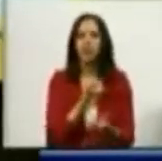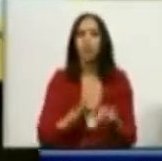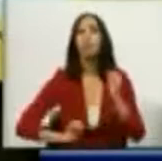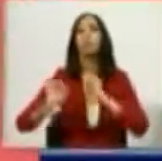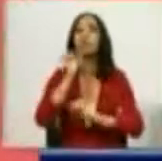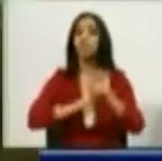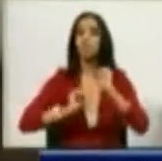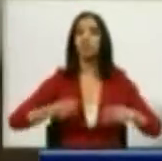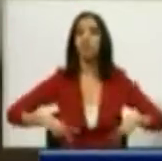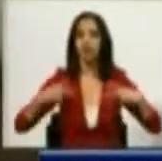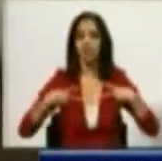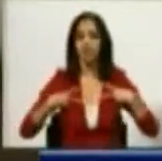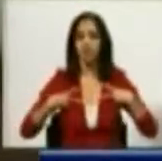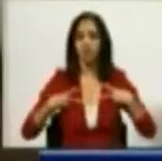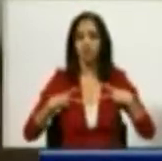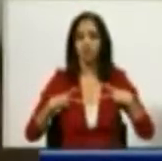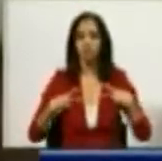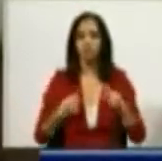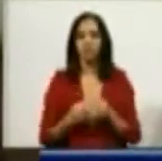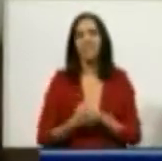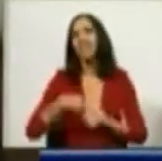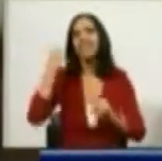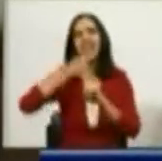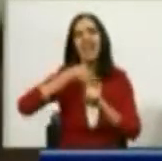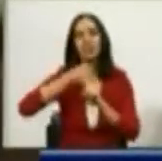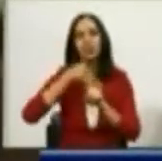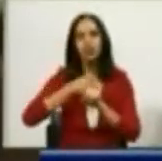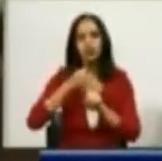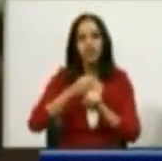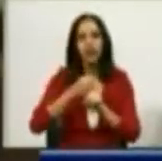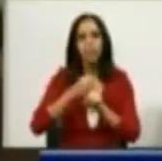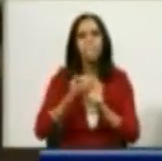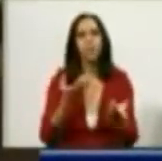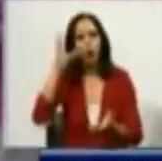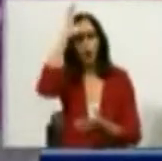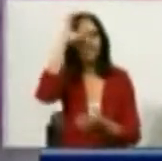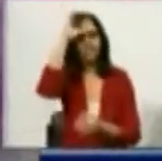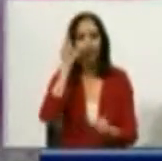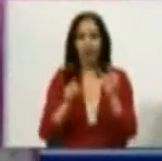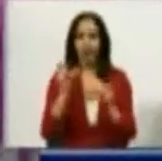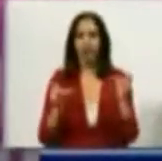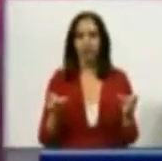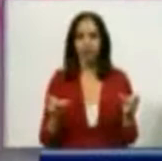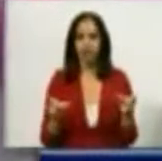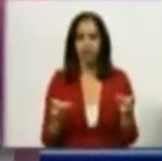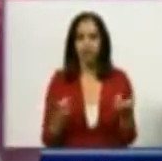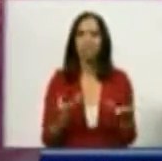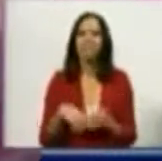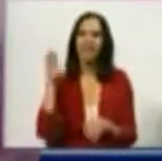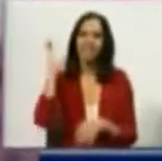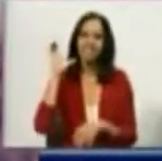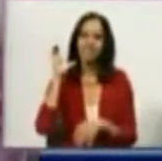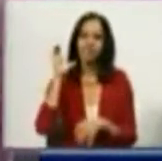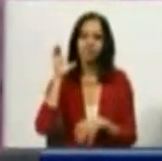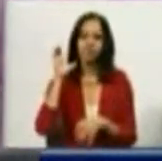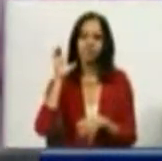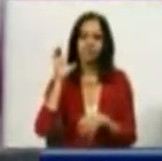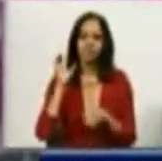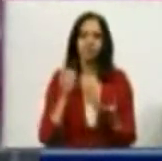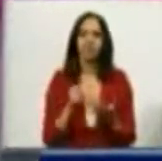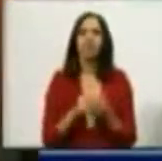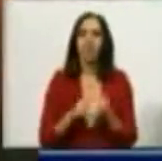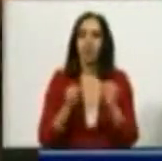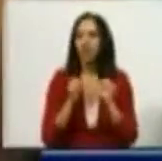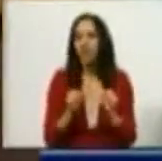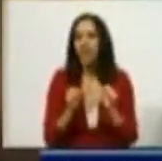defender la vida las luchas son por concientizar a la gente y al estado y a